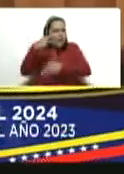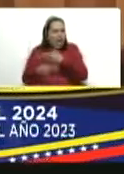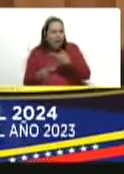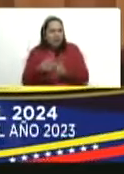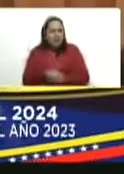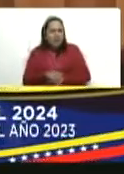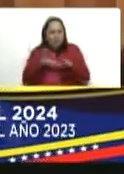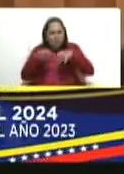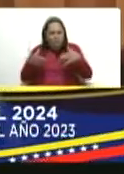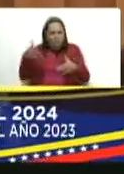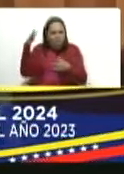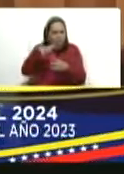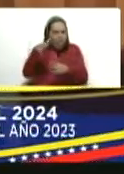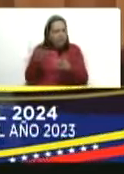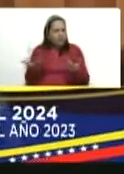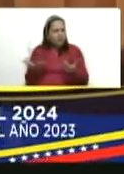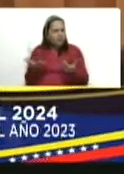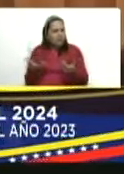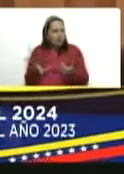emboscadas, no les parece?